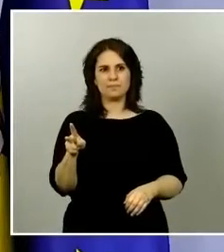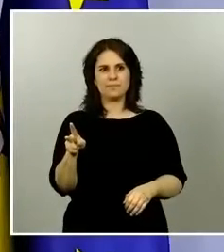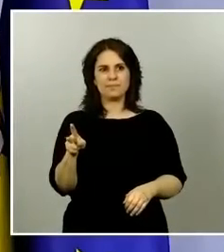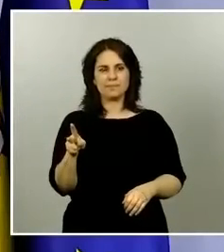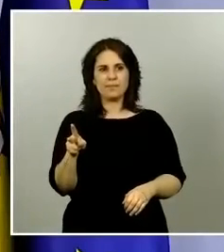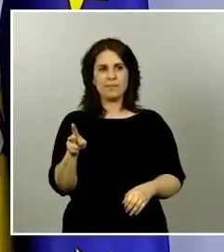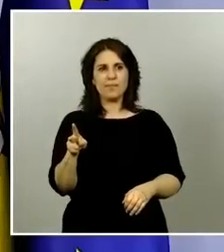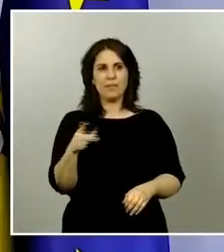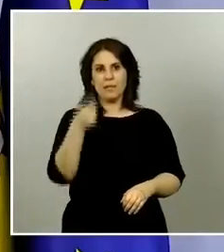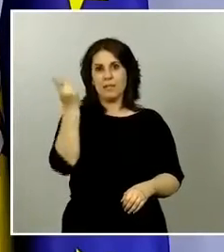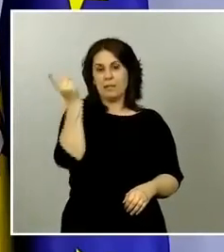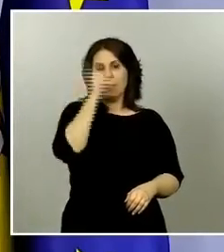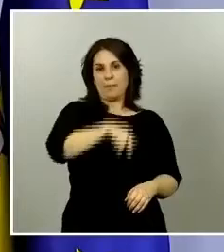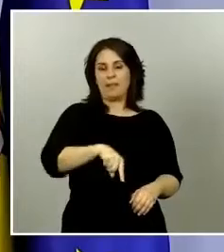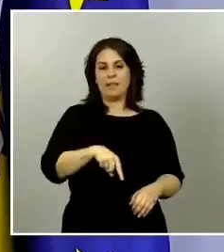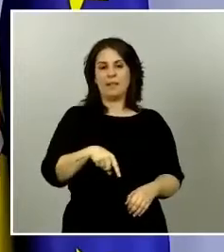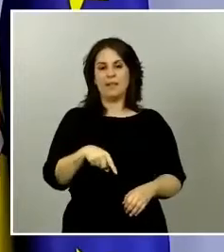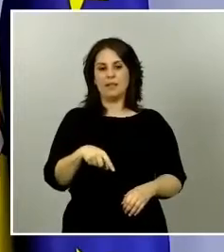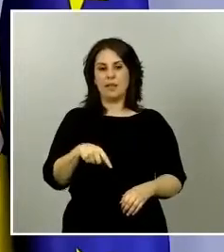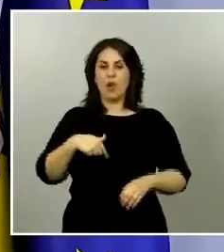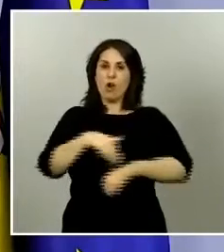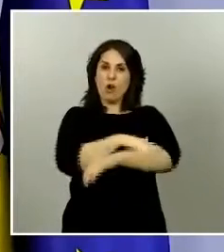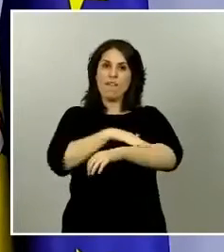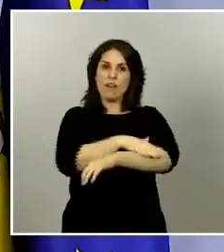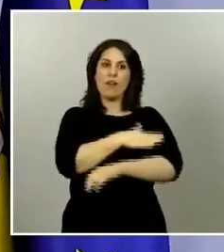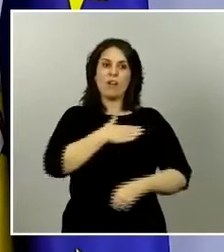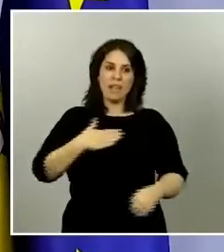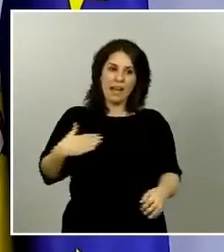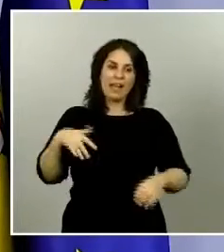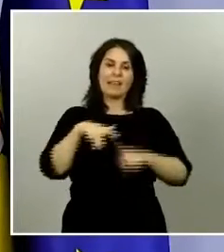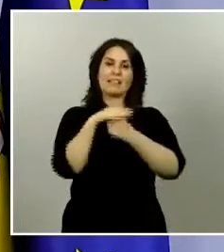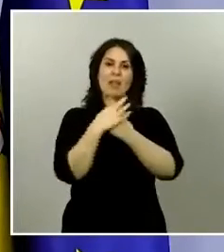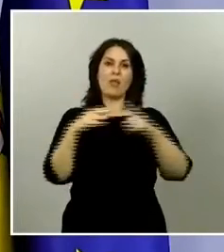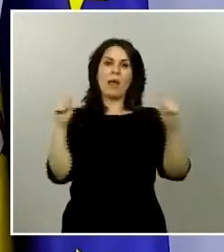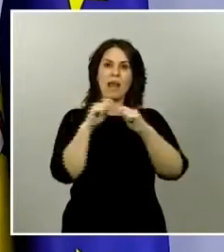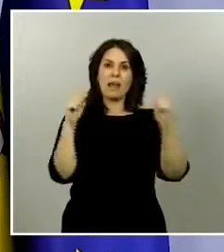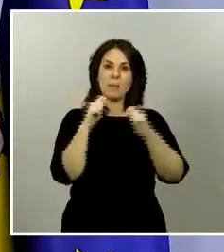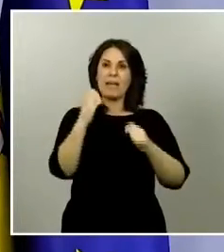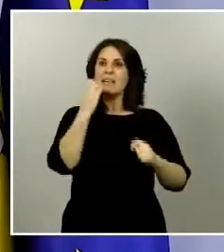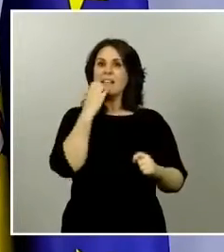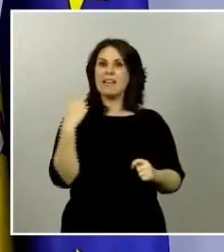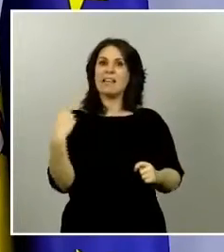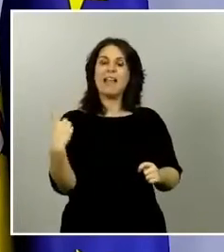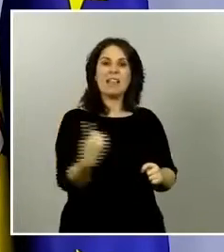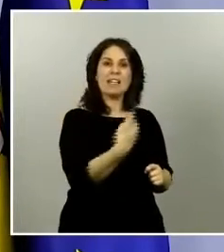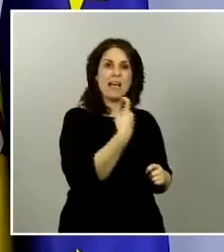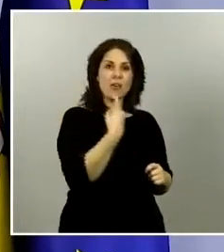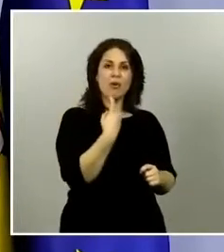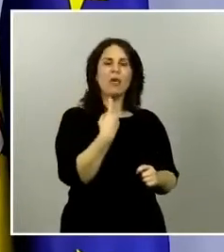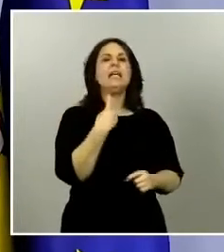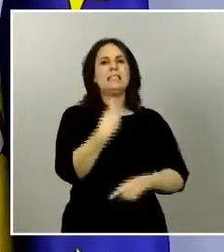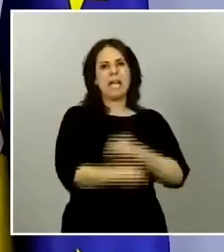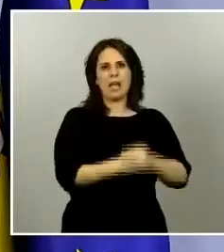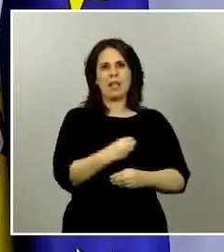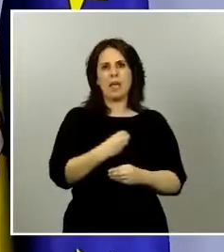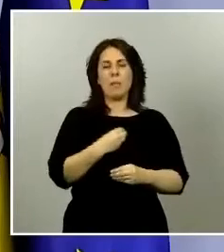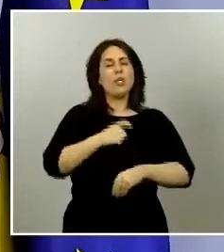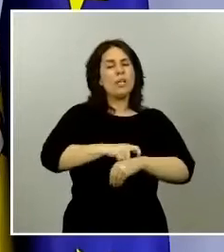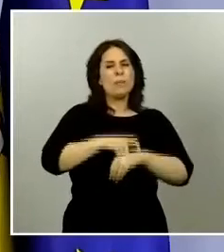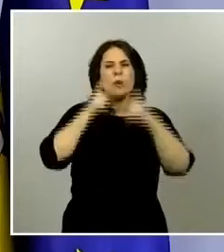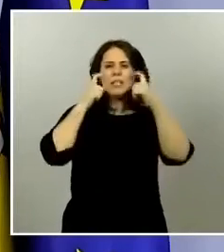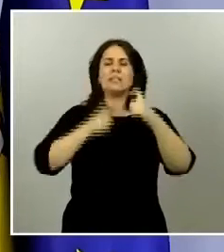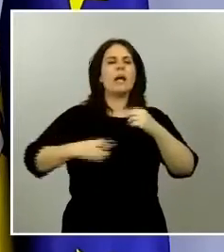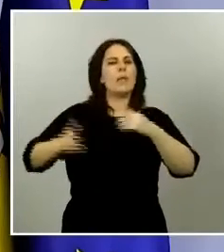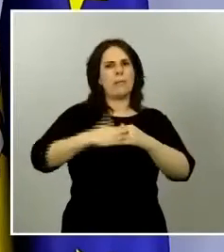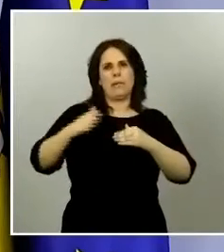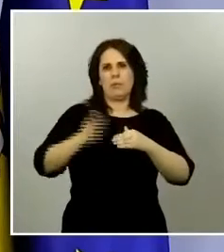día se acordó y, lógicamente, como ustedes saben también, la voluntad del Gobierno es aplicar el estado de alarma allí donde